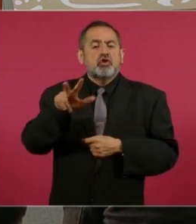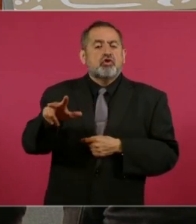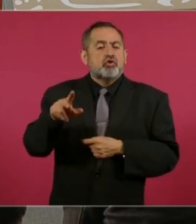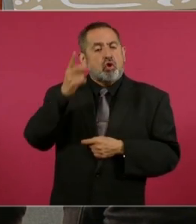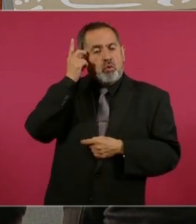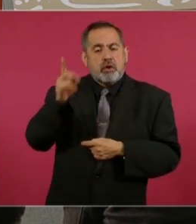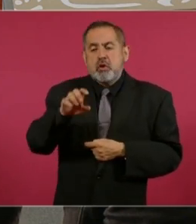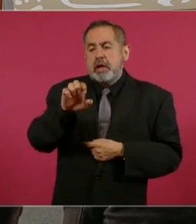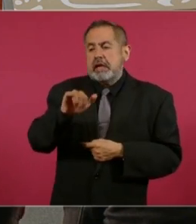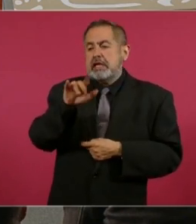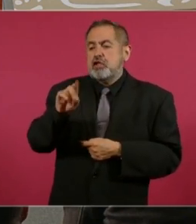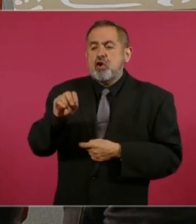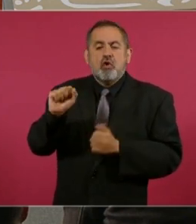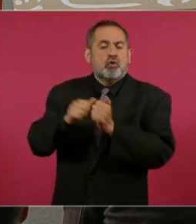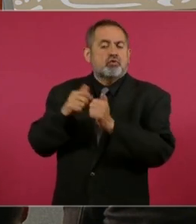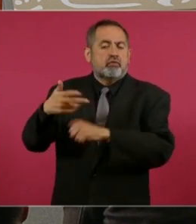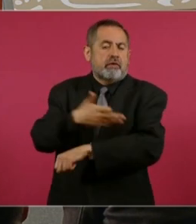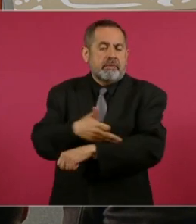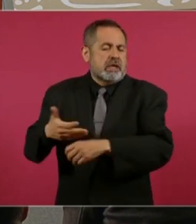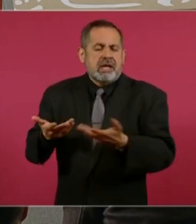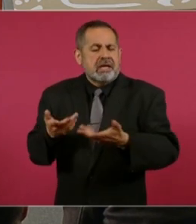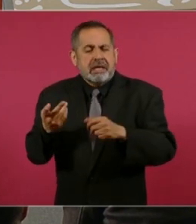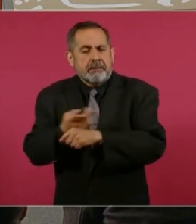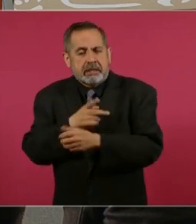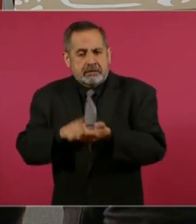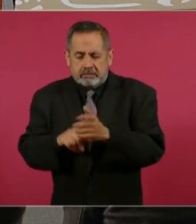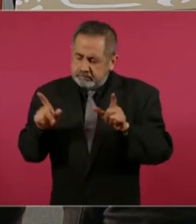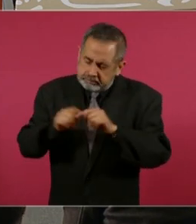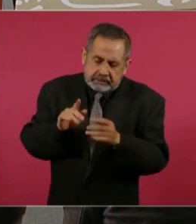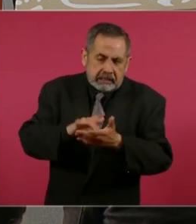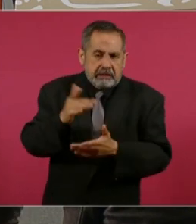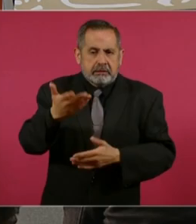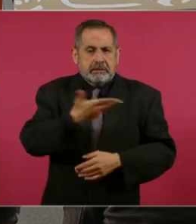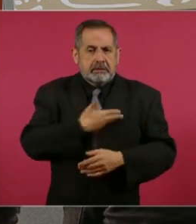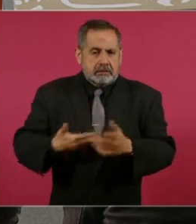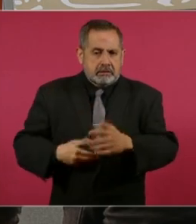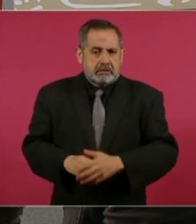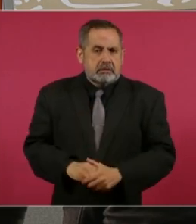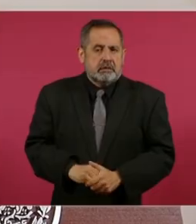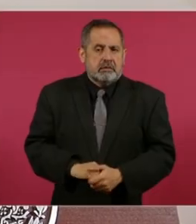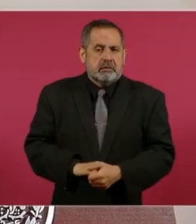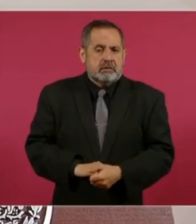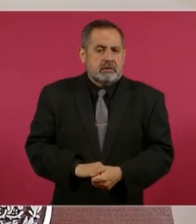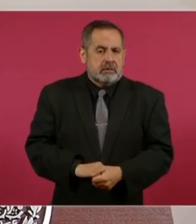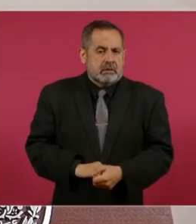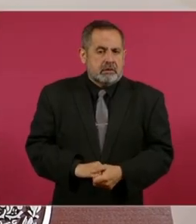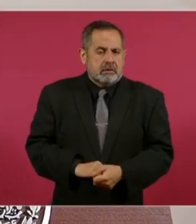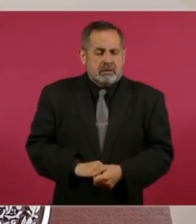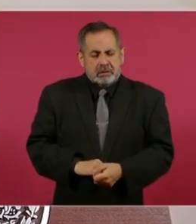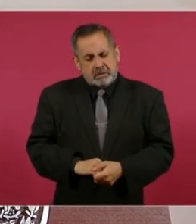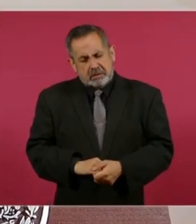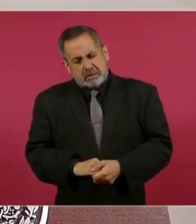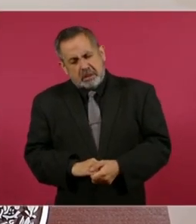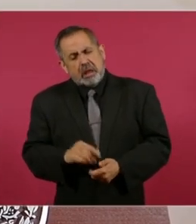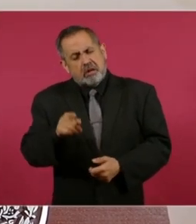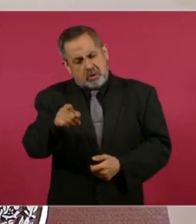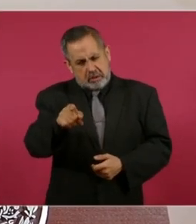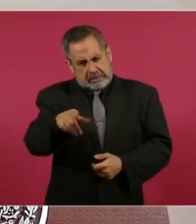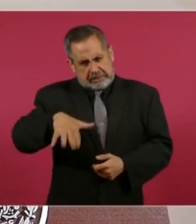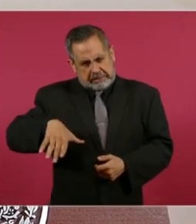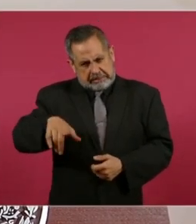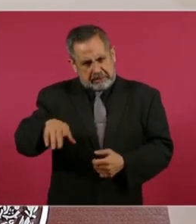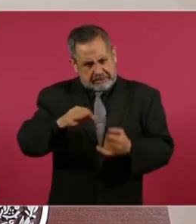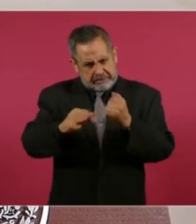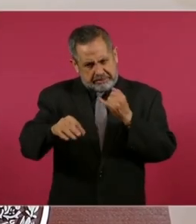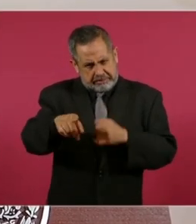ejidatarios y a sus familias afectadas por esta situación? Gracias, presidente. Esto perdón. Último lo vemos, vamos a ver de qué se trata, lo que